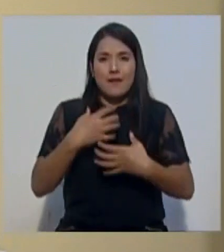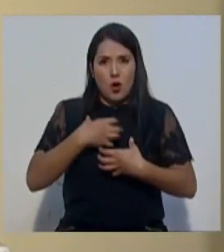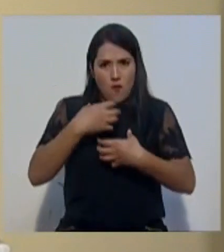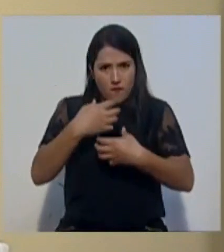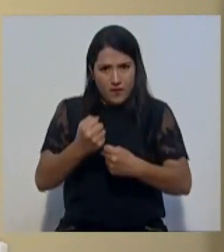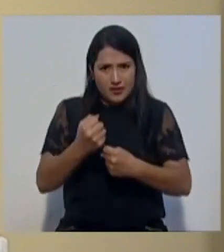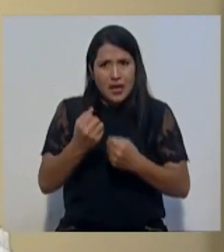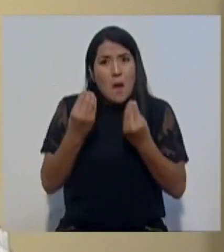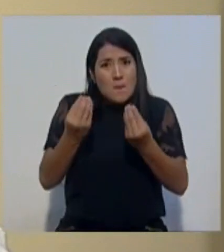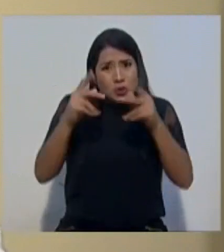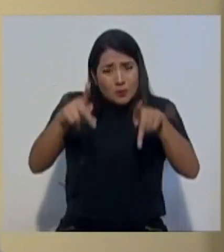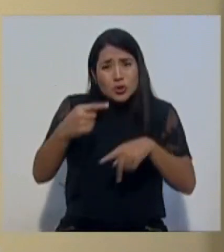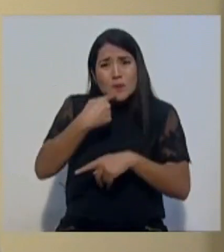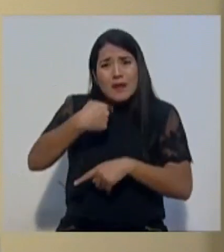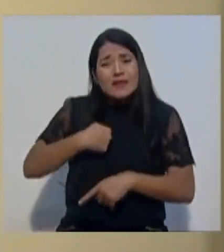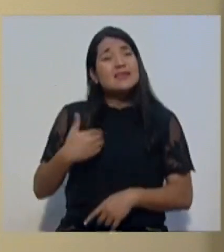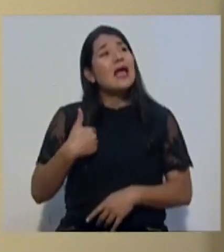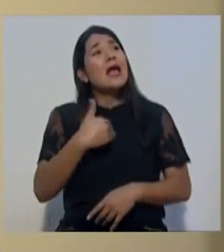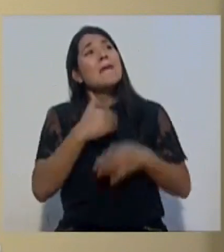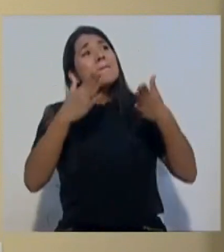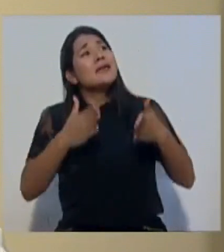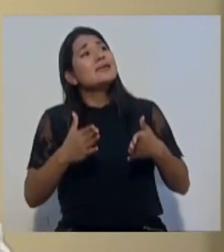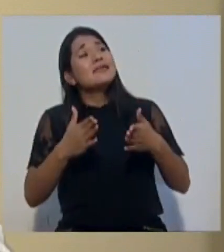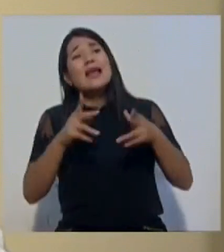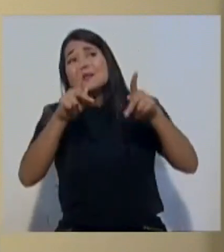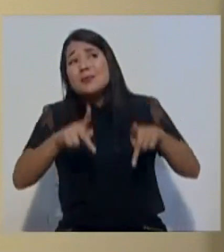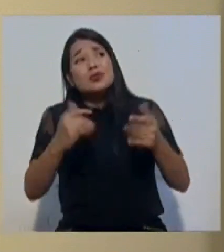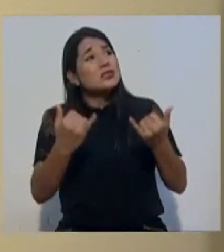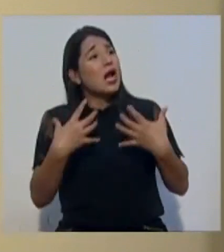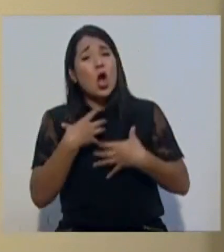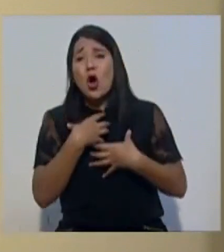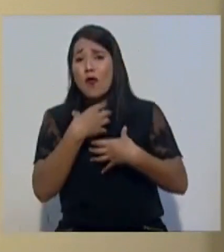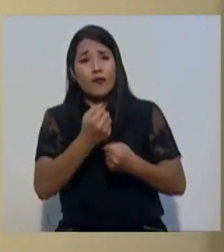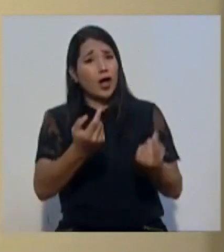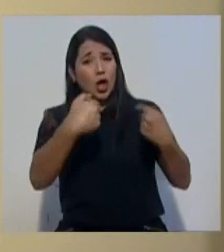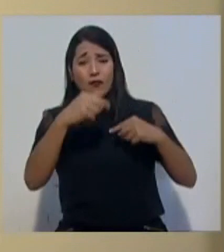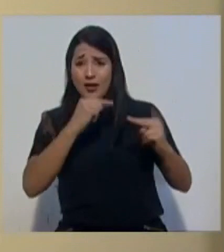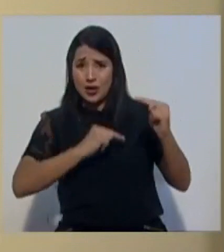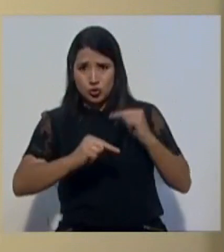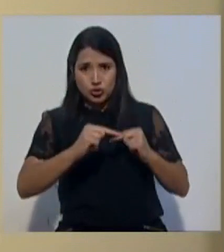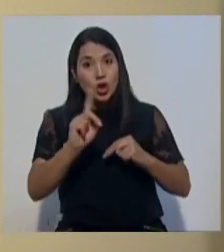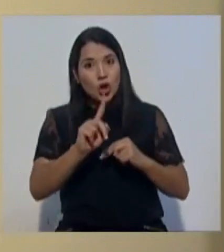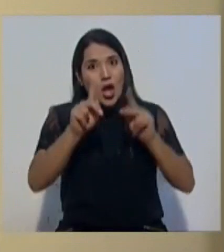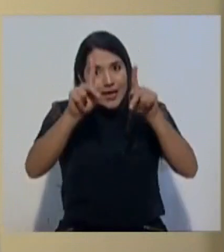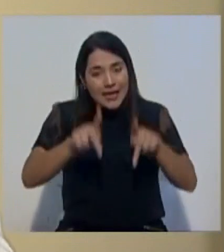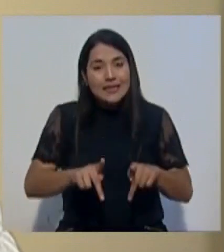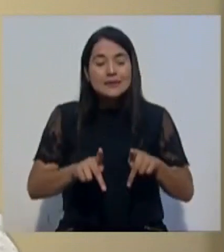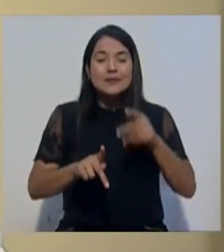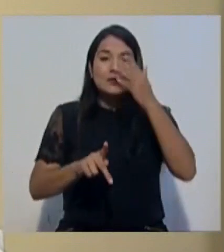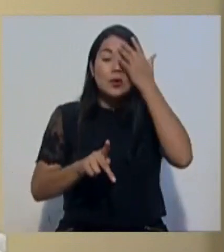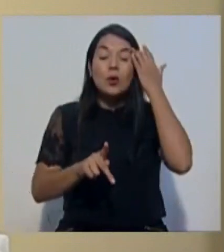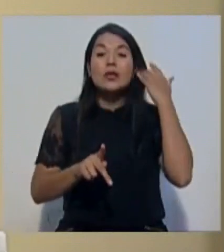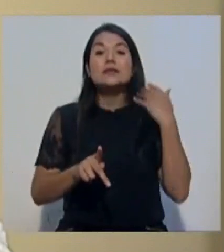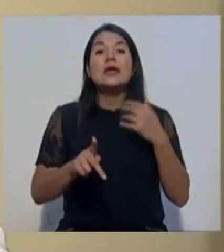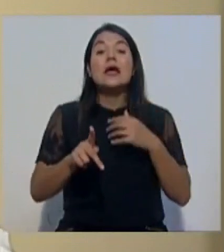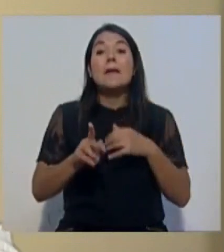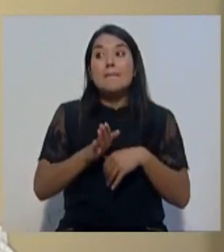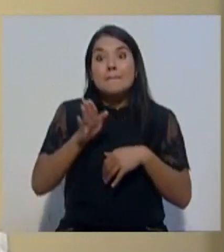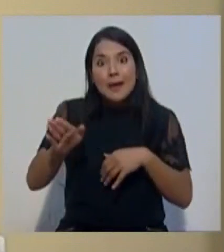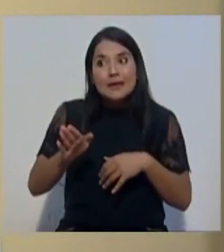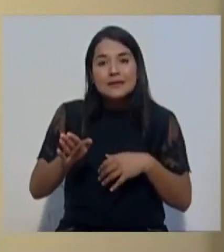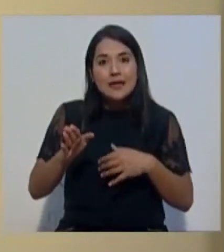me han dicho a mi ministra, es que la gente no confía, y que vengan y que vean que sí estamos. Entonces, por